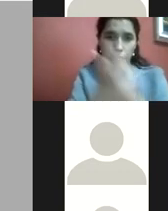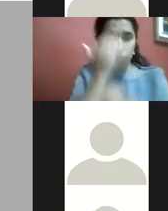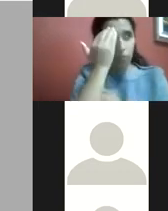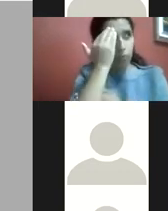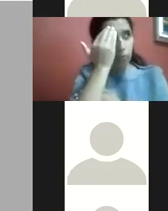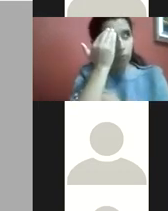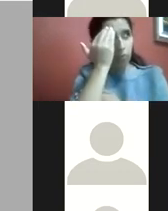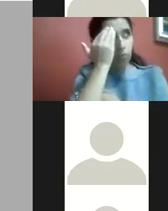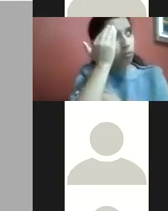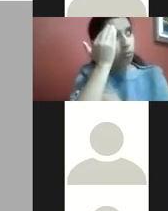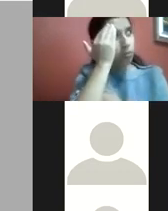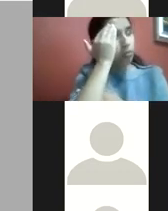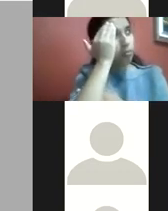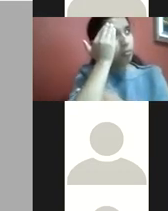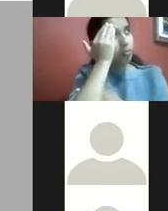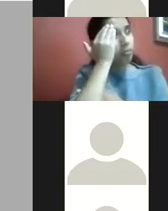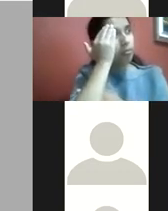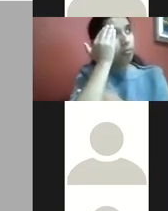cuánto es esto.